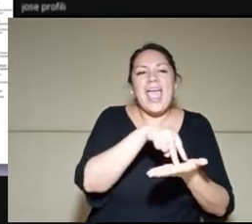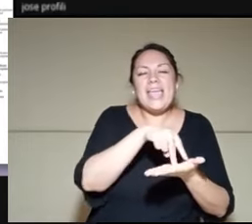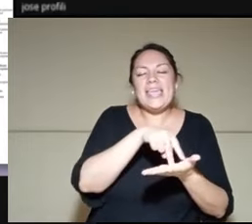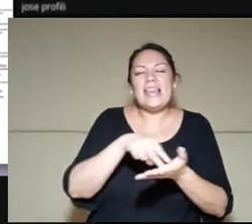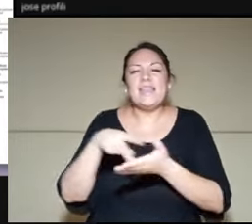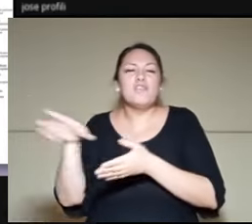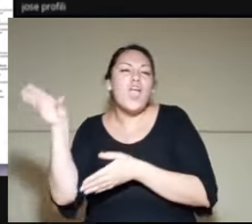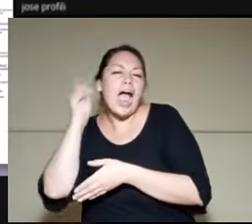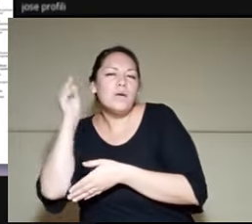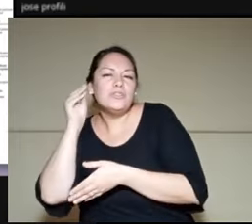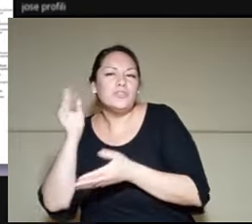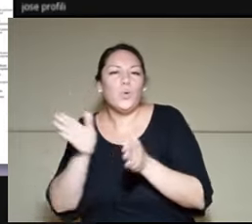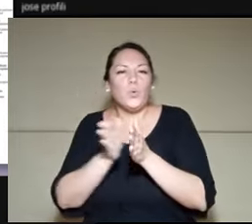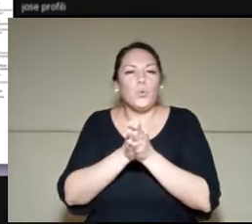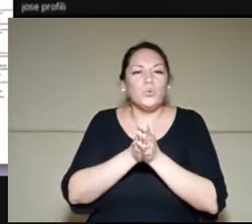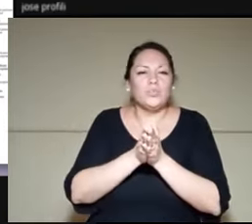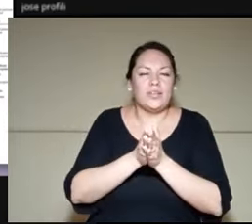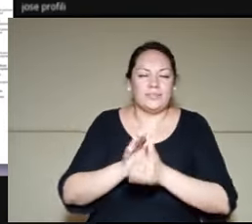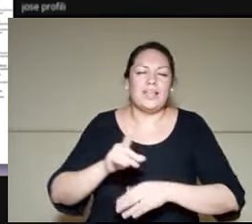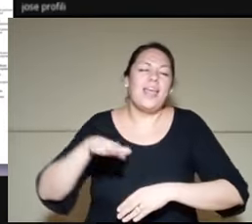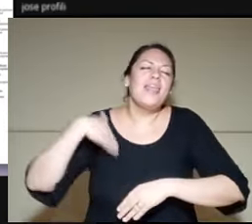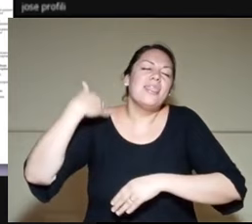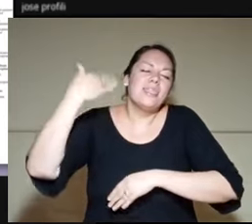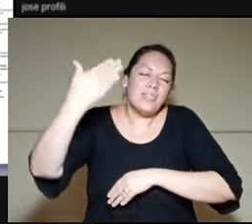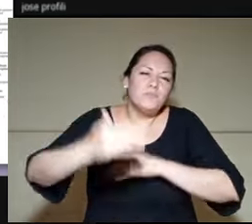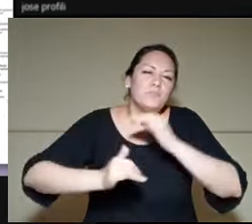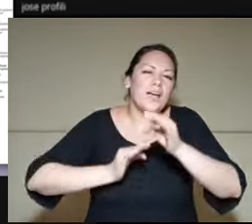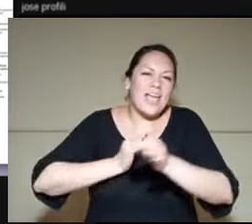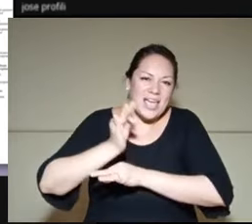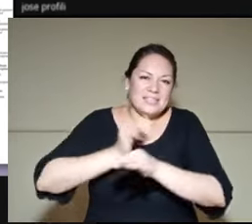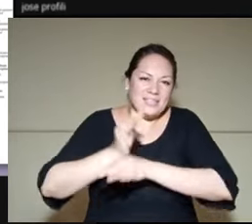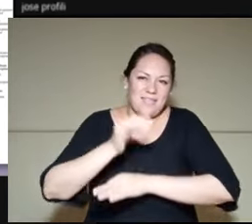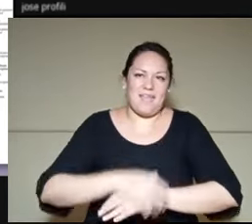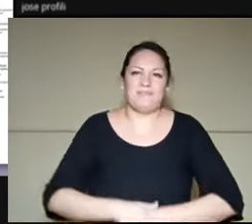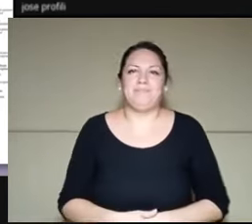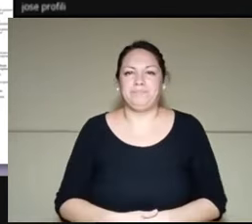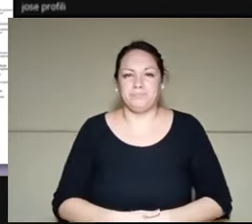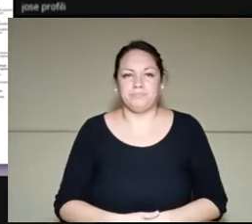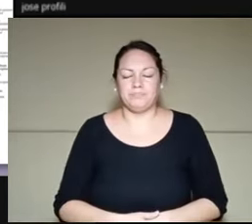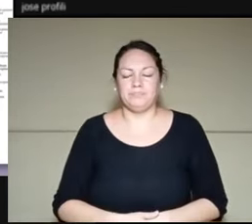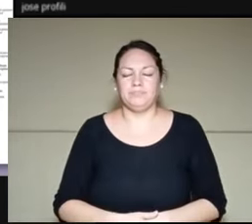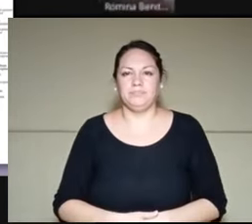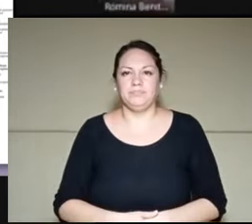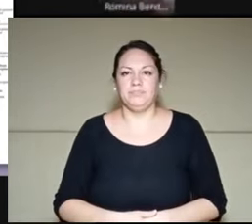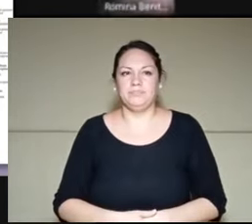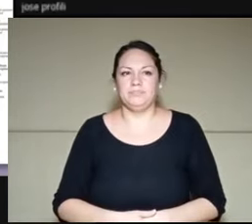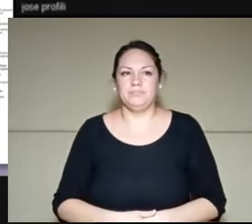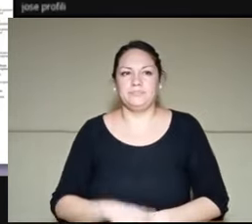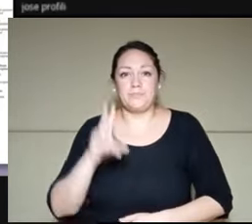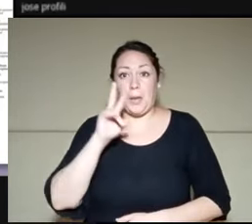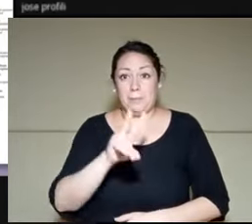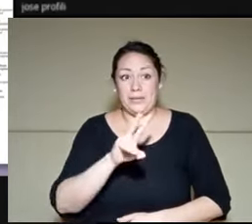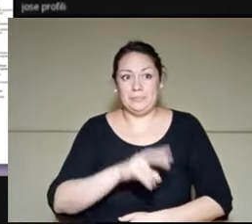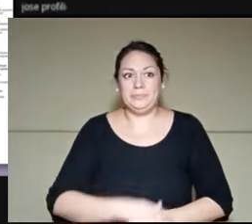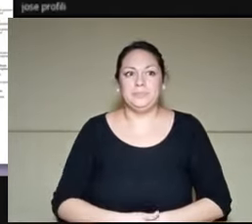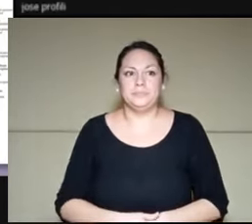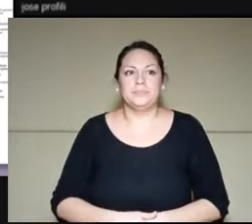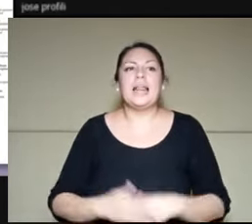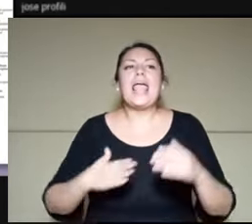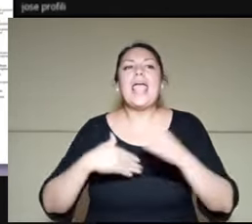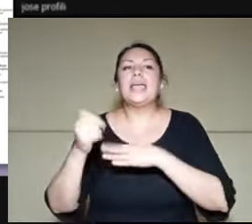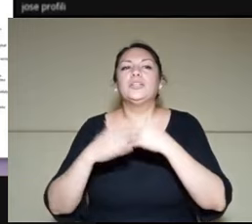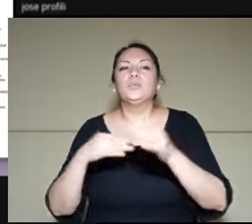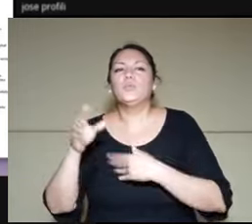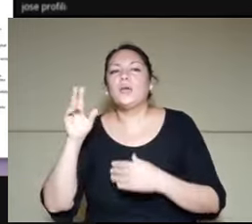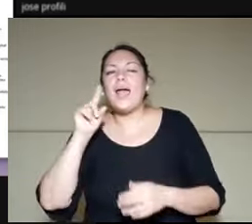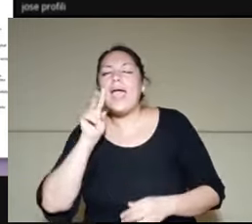equilibrio y audición. Eso ya lo vamos a ir viendo. Okay. Bien, fíjense